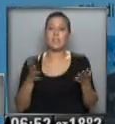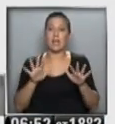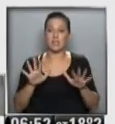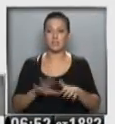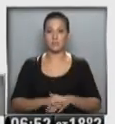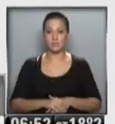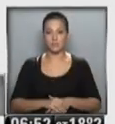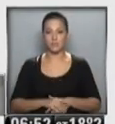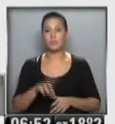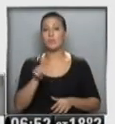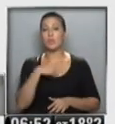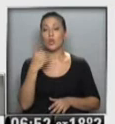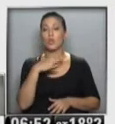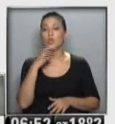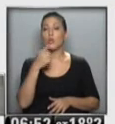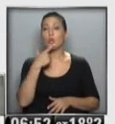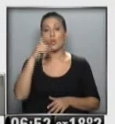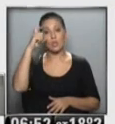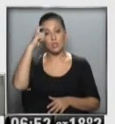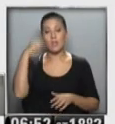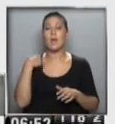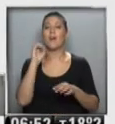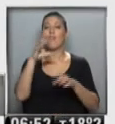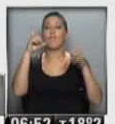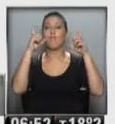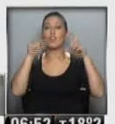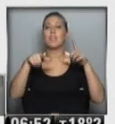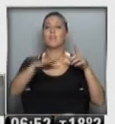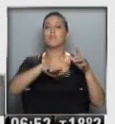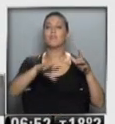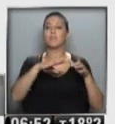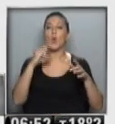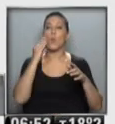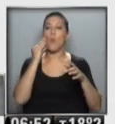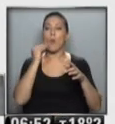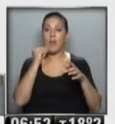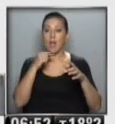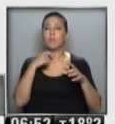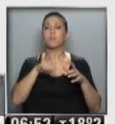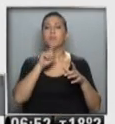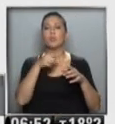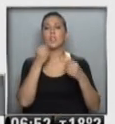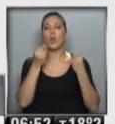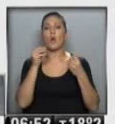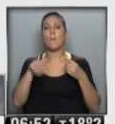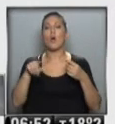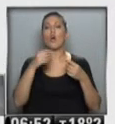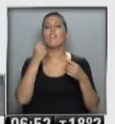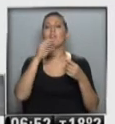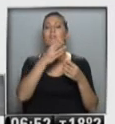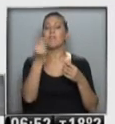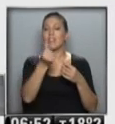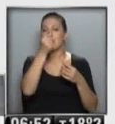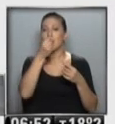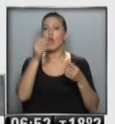así. Otra pregunta, José Antonio Alegre, te mando la foto de la ciudad de Hurlingham y te pregunto cómo anda el pronóstico para este fin de semana. Saludos a